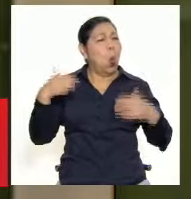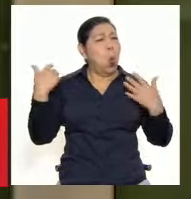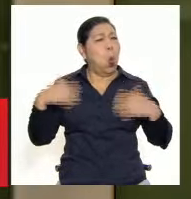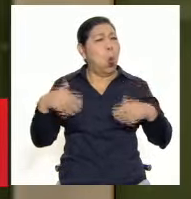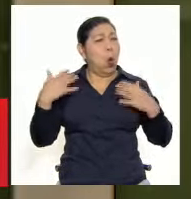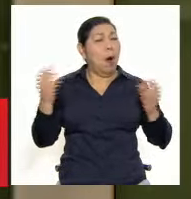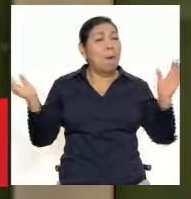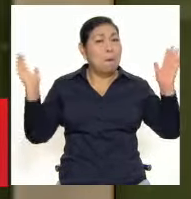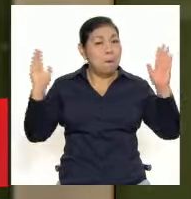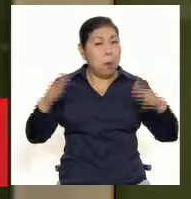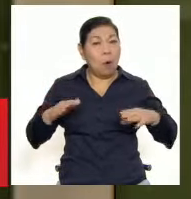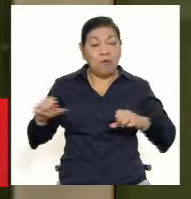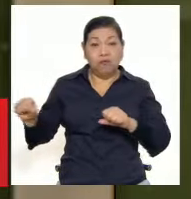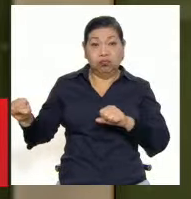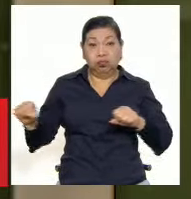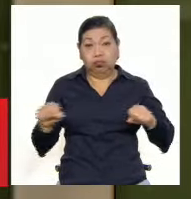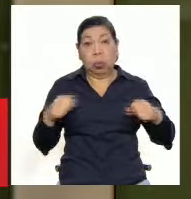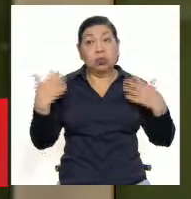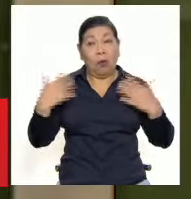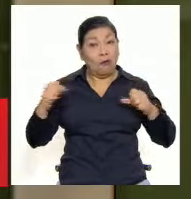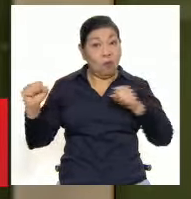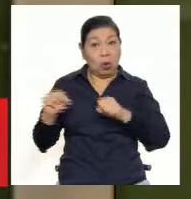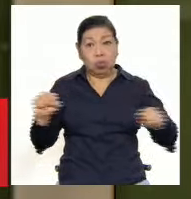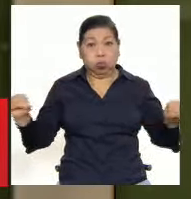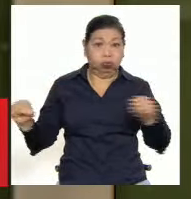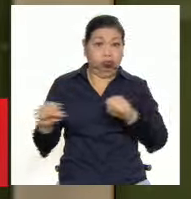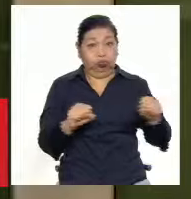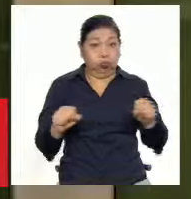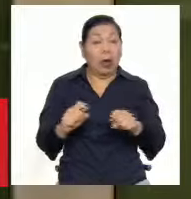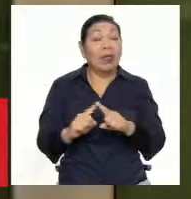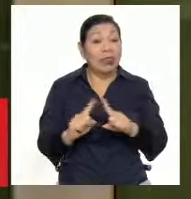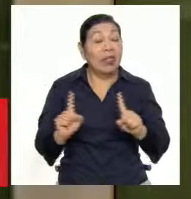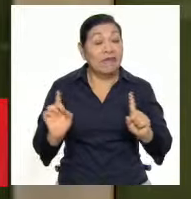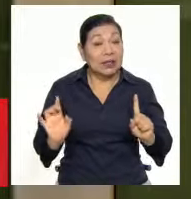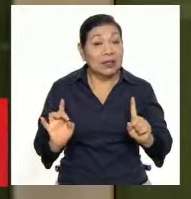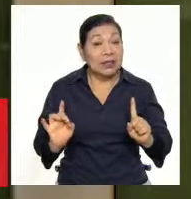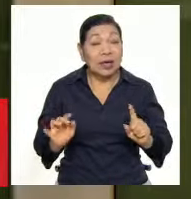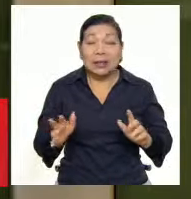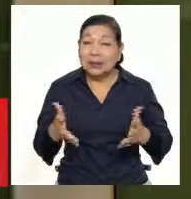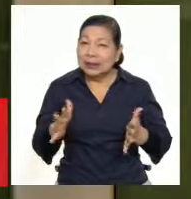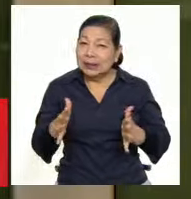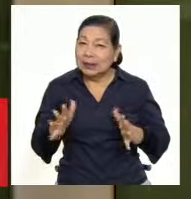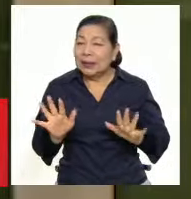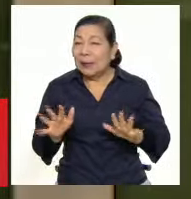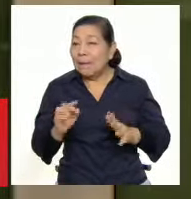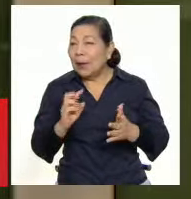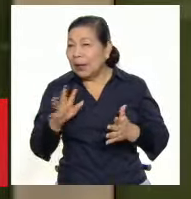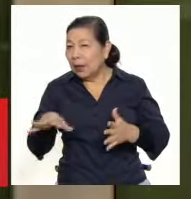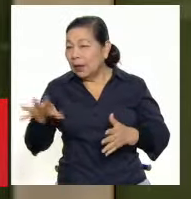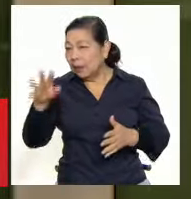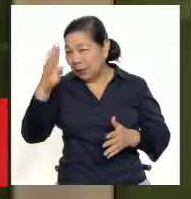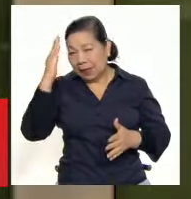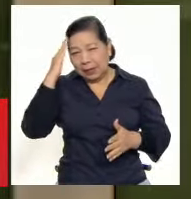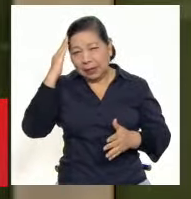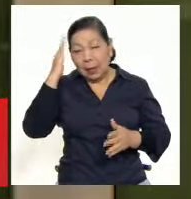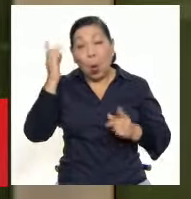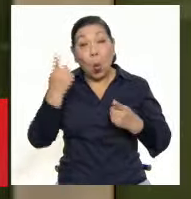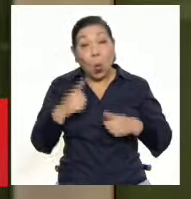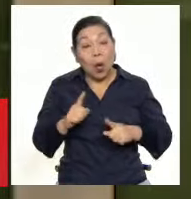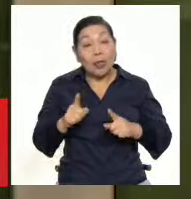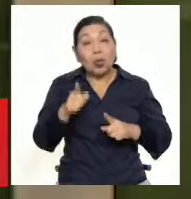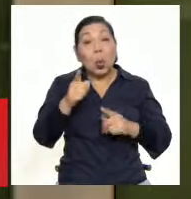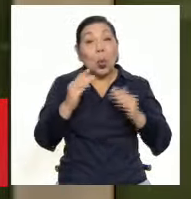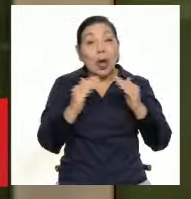viviendas colapsaron porque el sacudimiento fue muy intenso también, ¿no? Entonces yo creo que hay una lección muy clara que aprender ahí. Si construimos